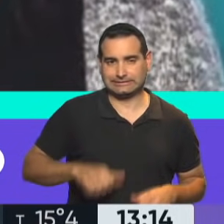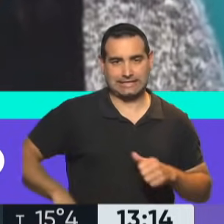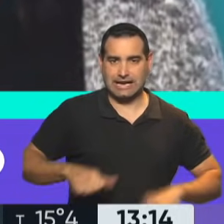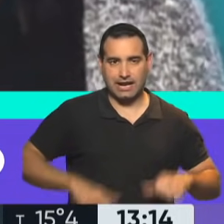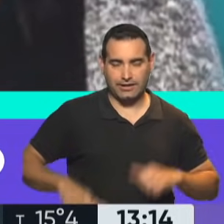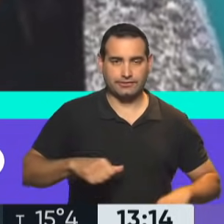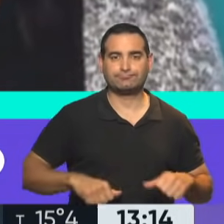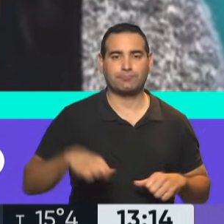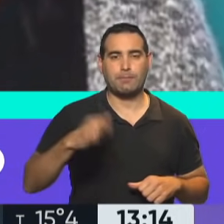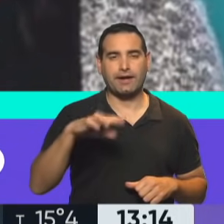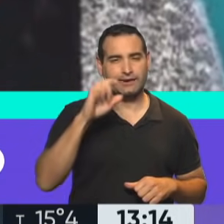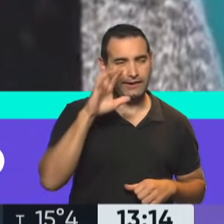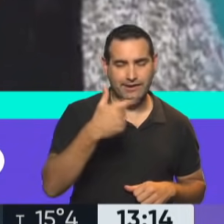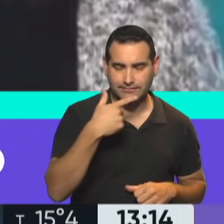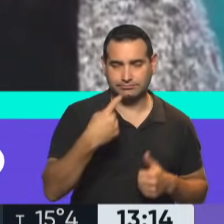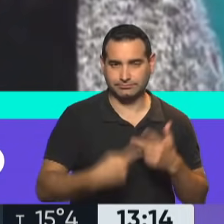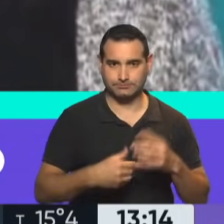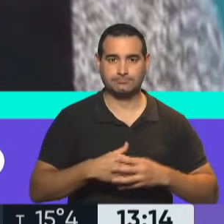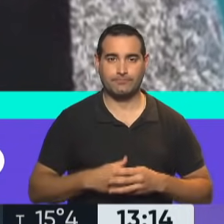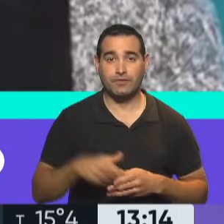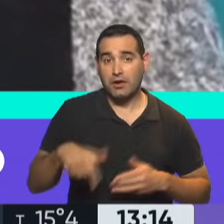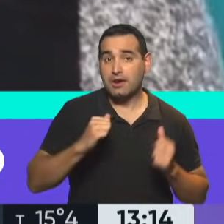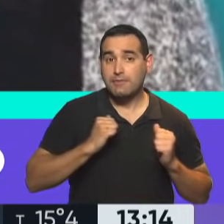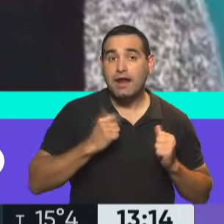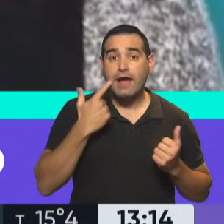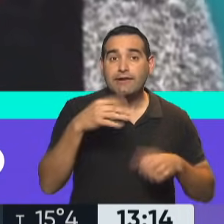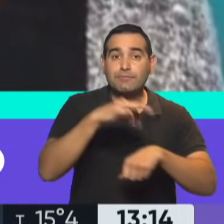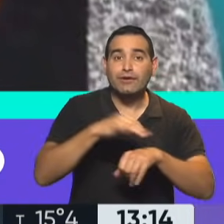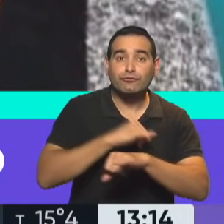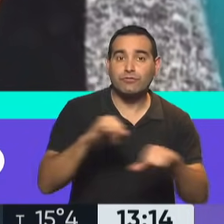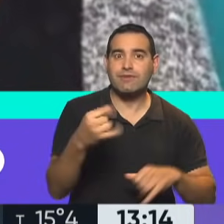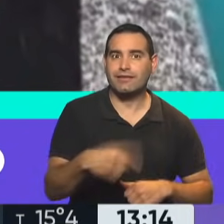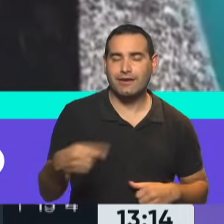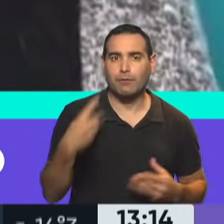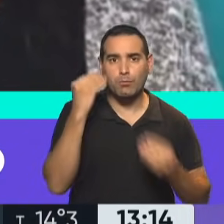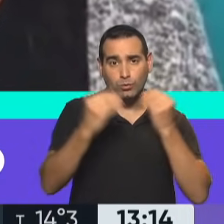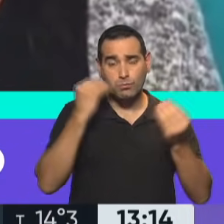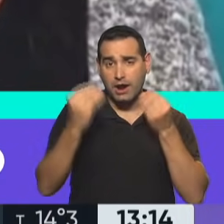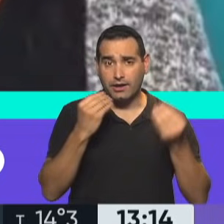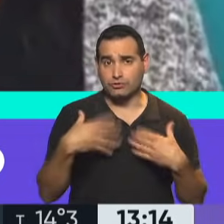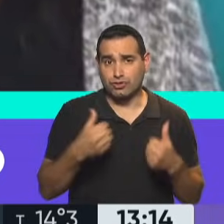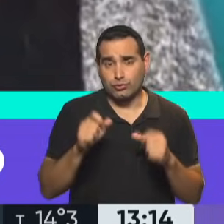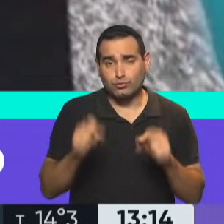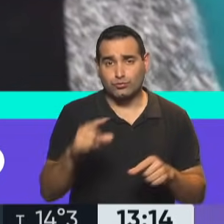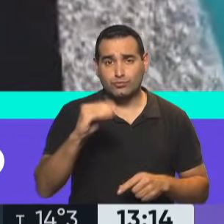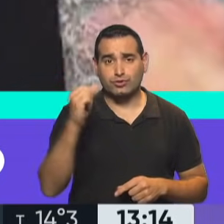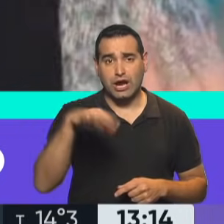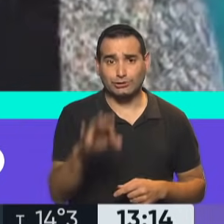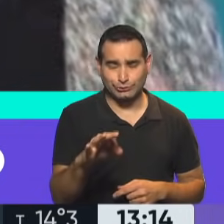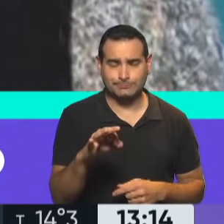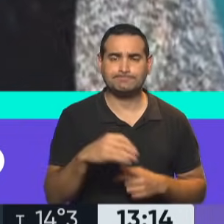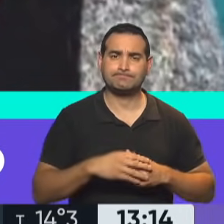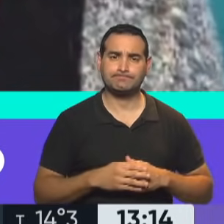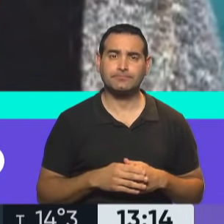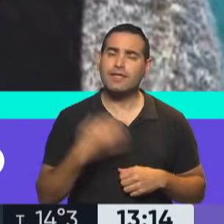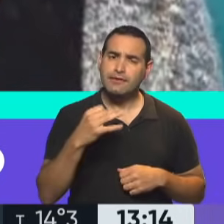el bazo y también uno de sus riñones. Estamos esperando esto, que es lo que más nos preocupa, por supuesto, el estado de salud de Chano Moreno Charpentier. Tenemos